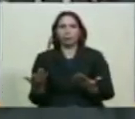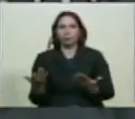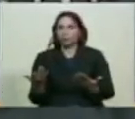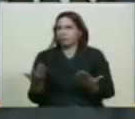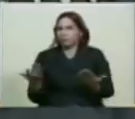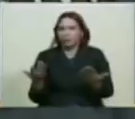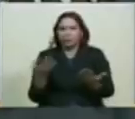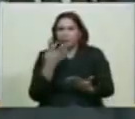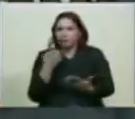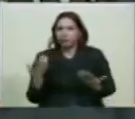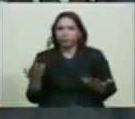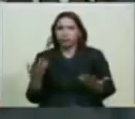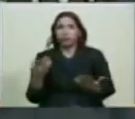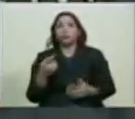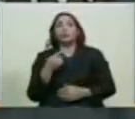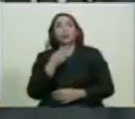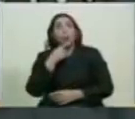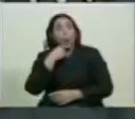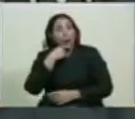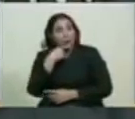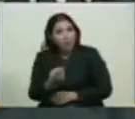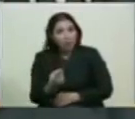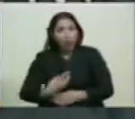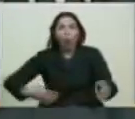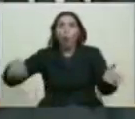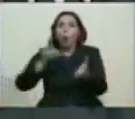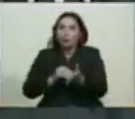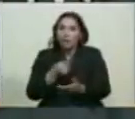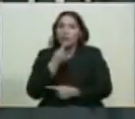Lo he dicho en varias oportunidades y lo reitero.